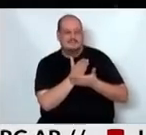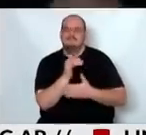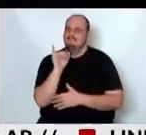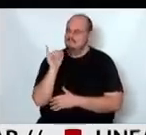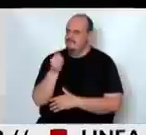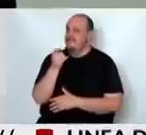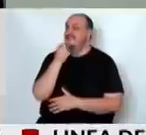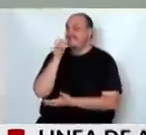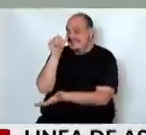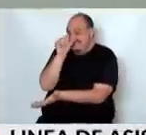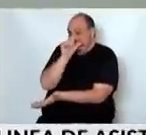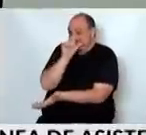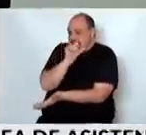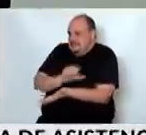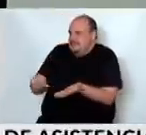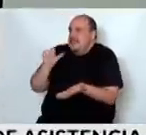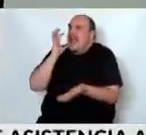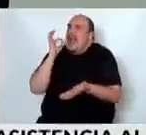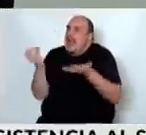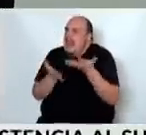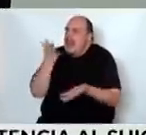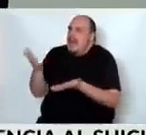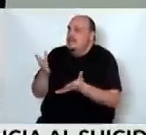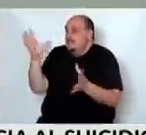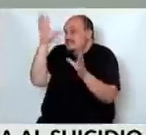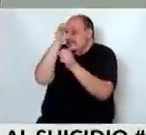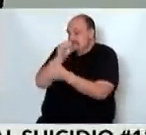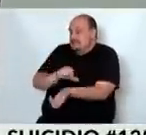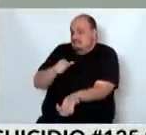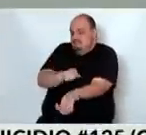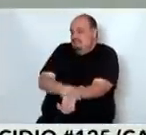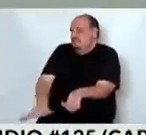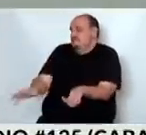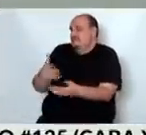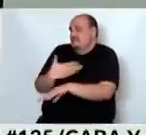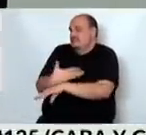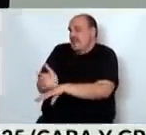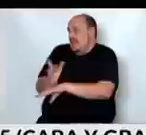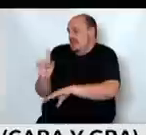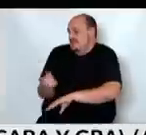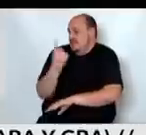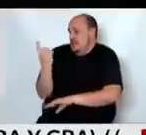se arrepintió de hacerlo, solo. Ya era tarde. Ya no se podía, estaba solo.